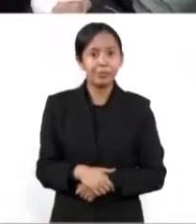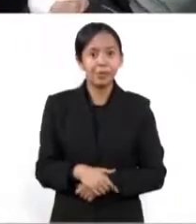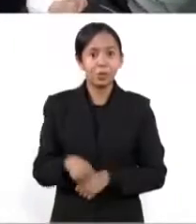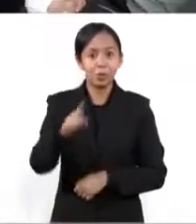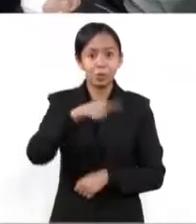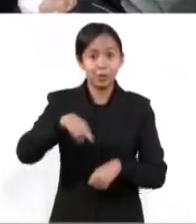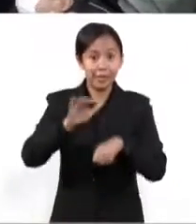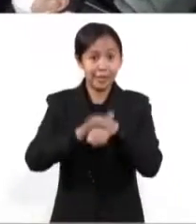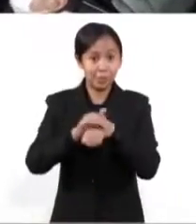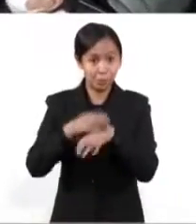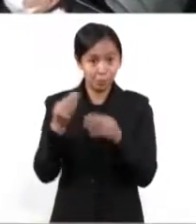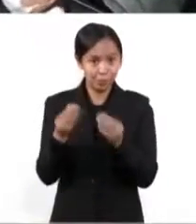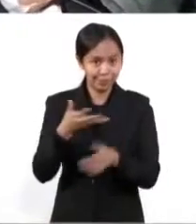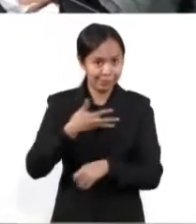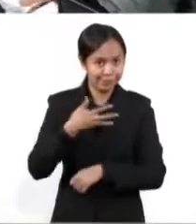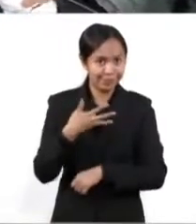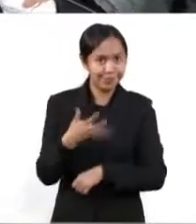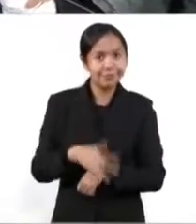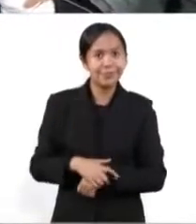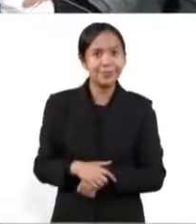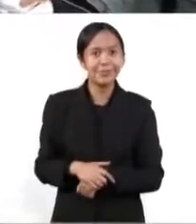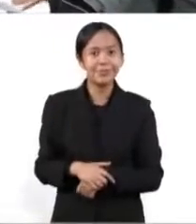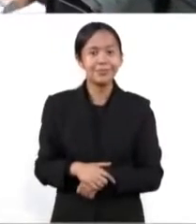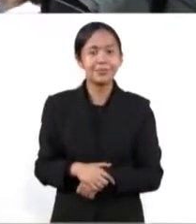¿Tienen muchos amiguitos?